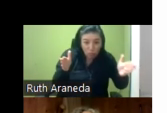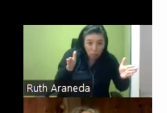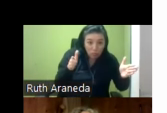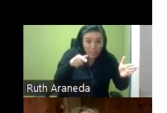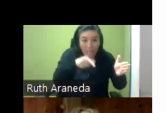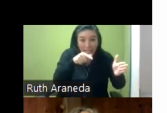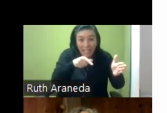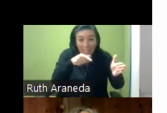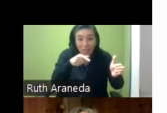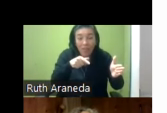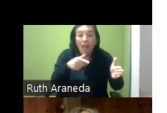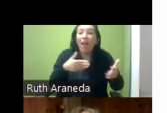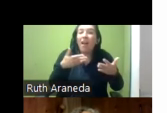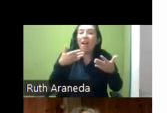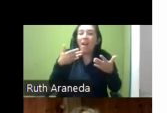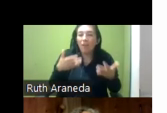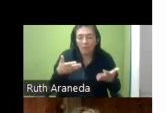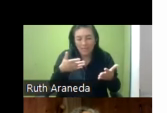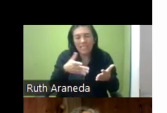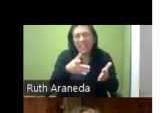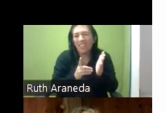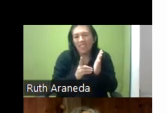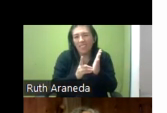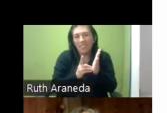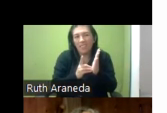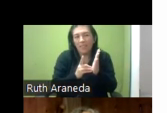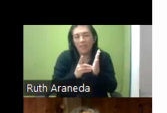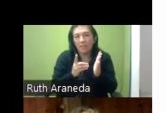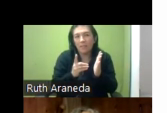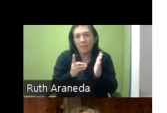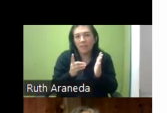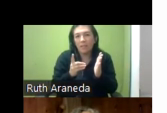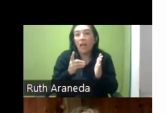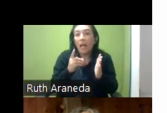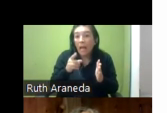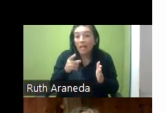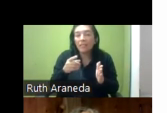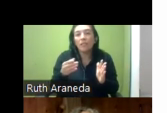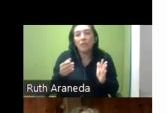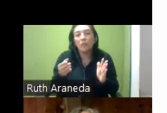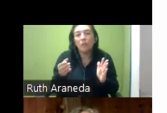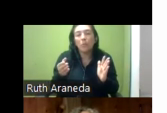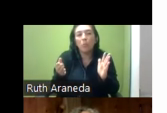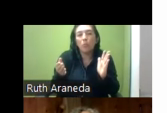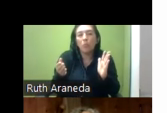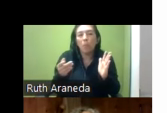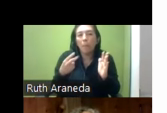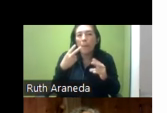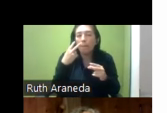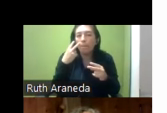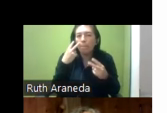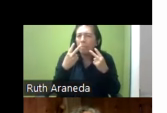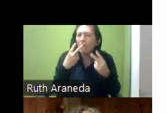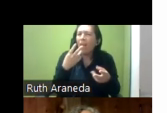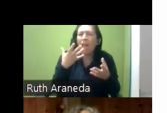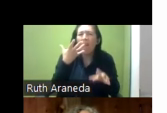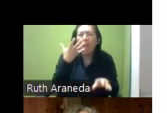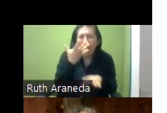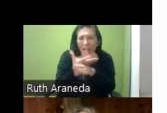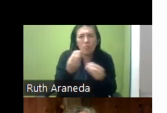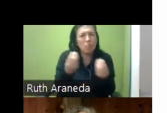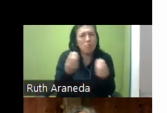en el cual no se desarrollan, sino que cristalizan un montón de